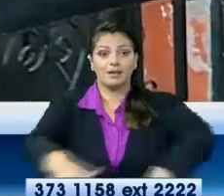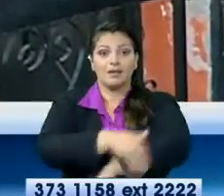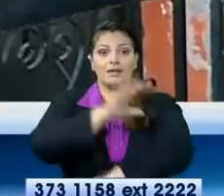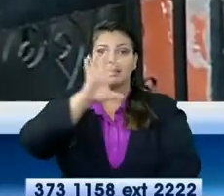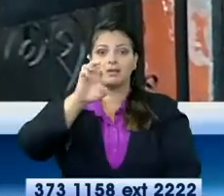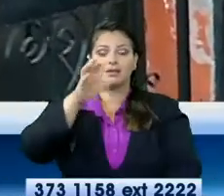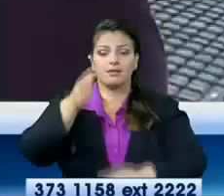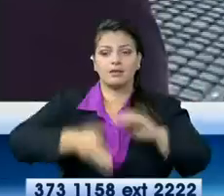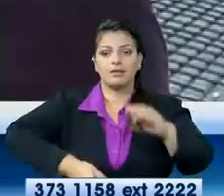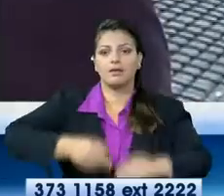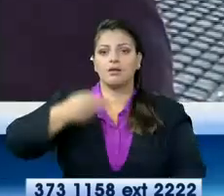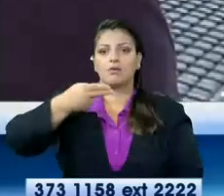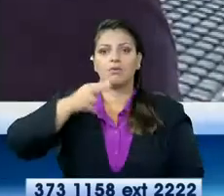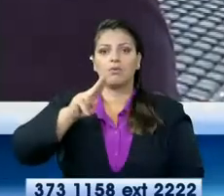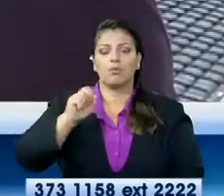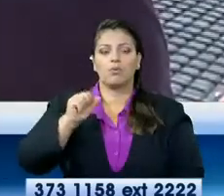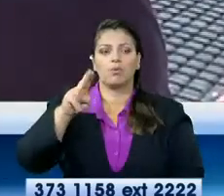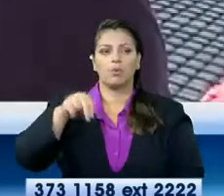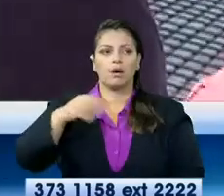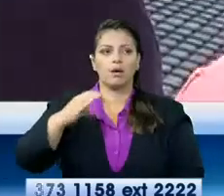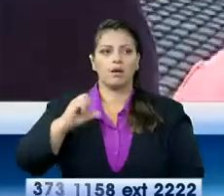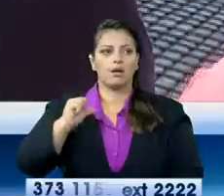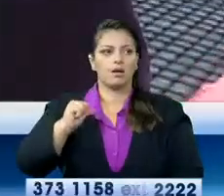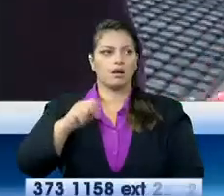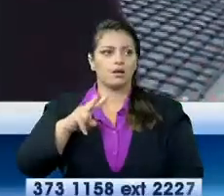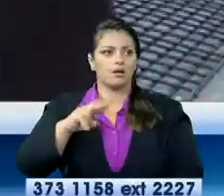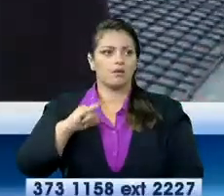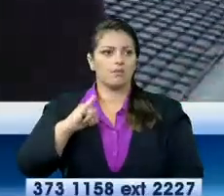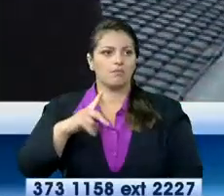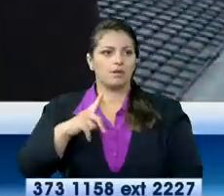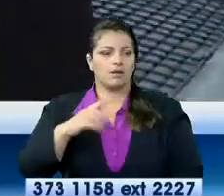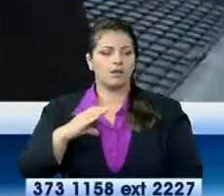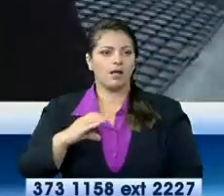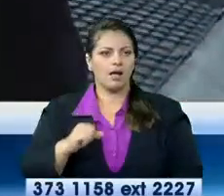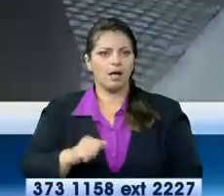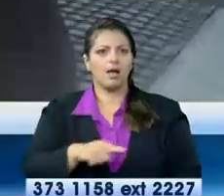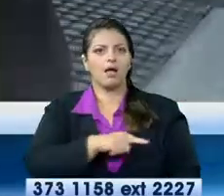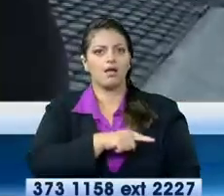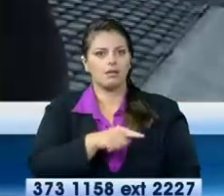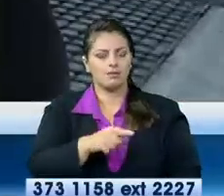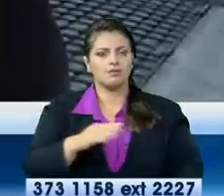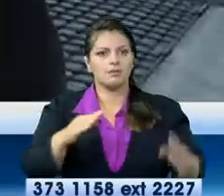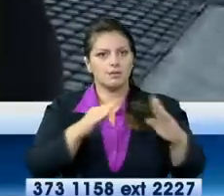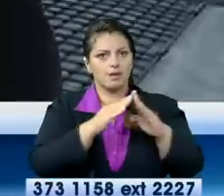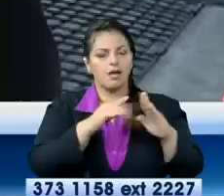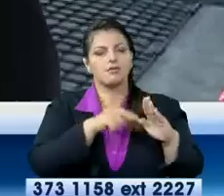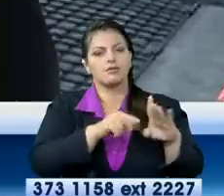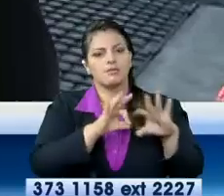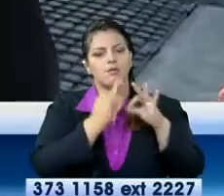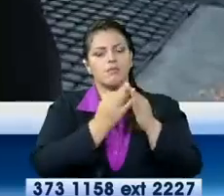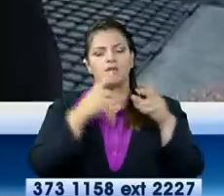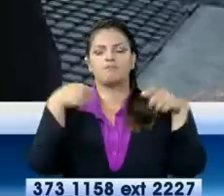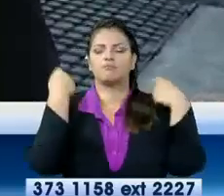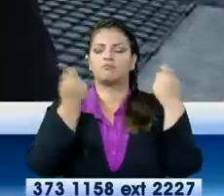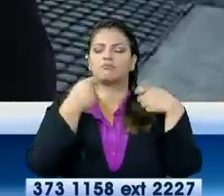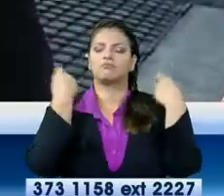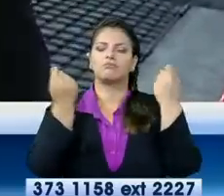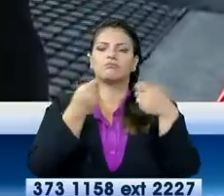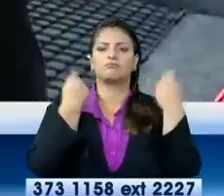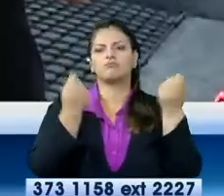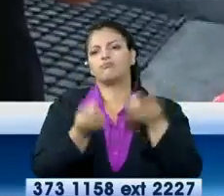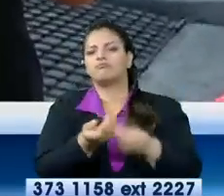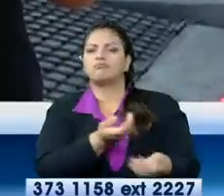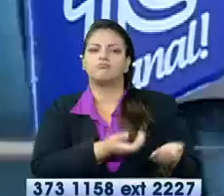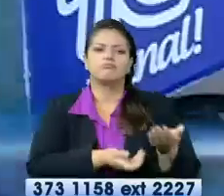aparentemente, es una fumadita de vez en cuando. ¿No? Ajá, siempre pero, hay. Ajá, siempre hay. Pero ya, matanzas así, no